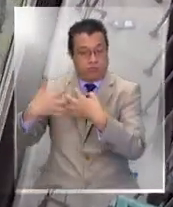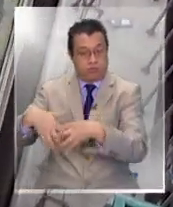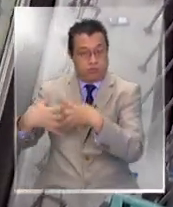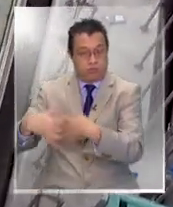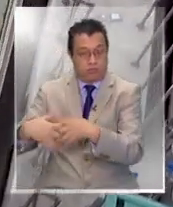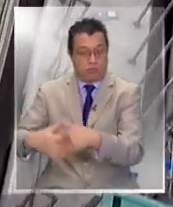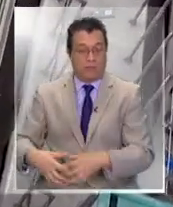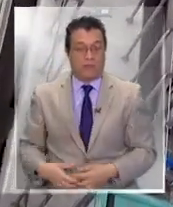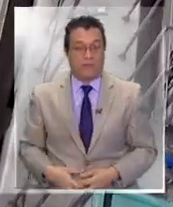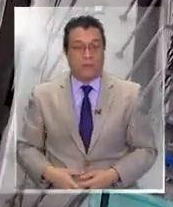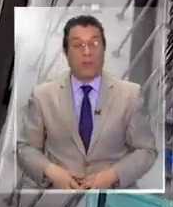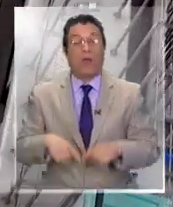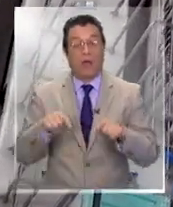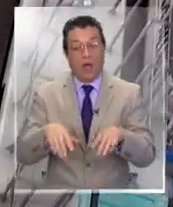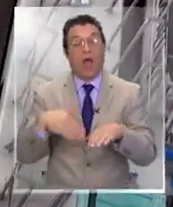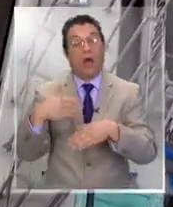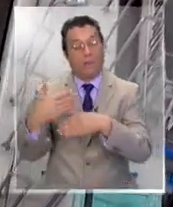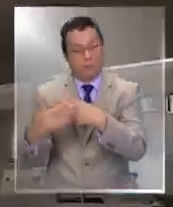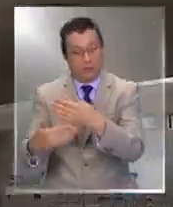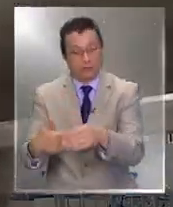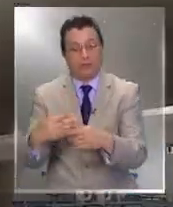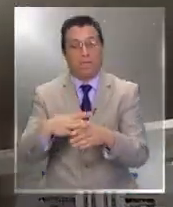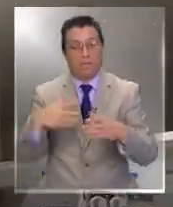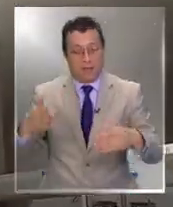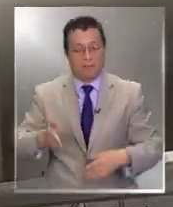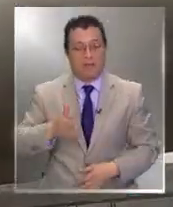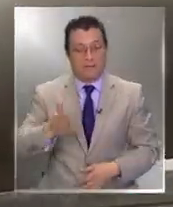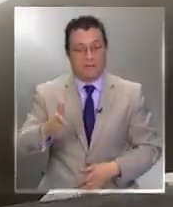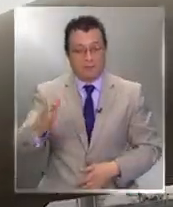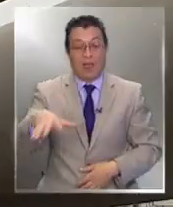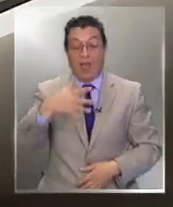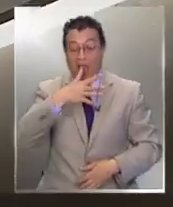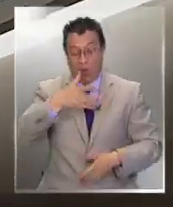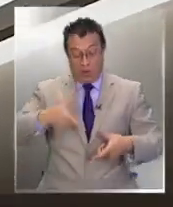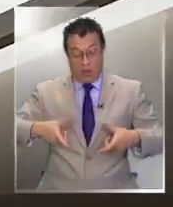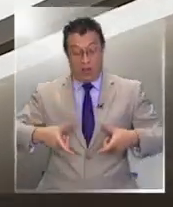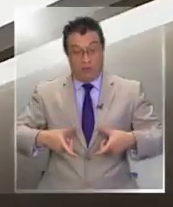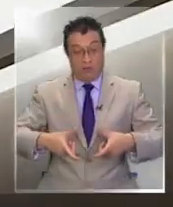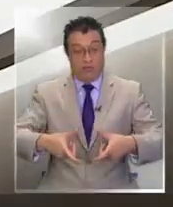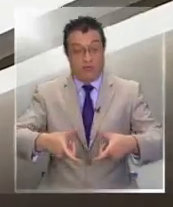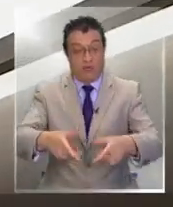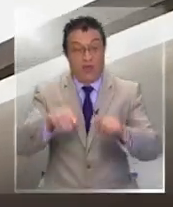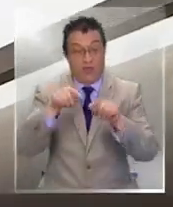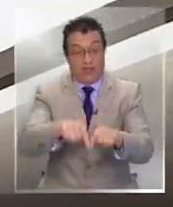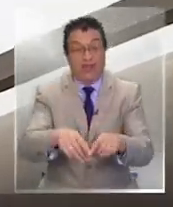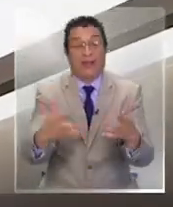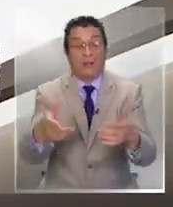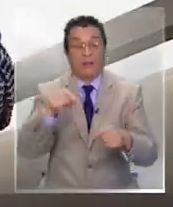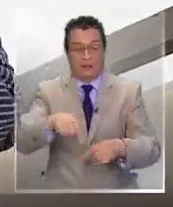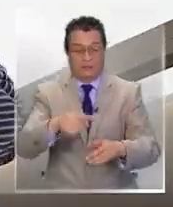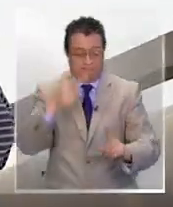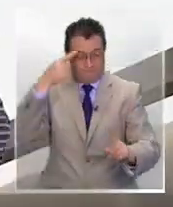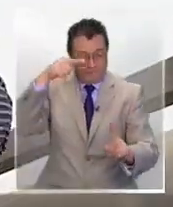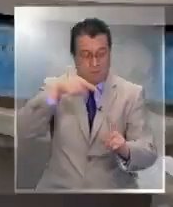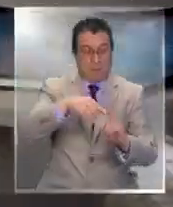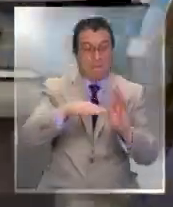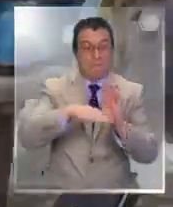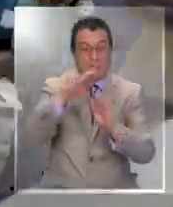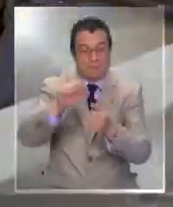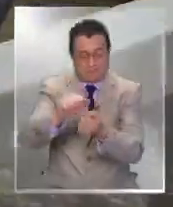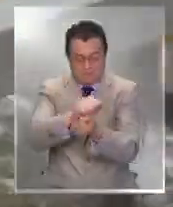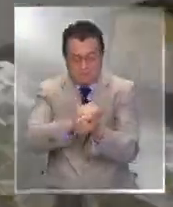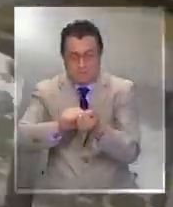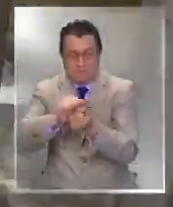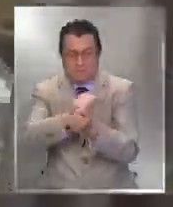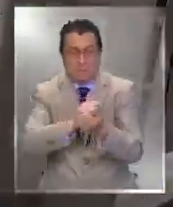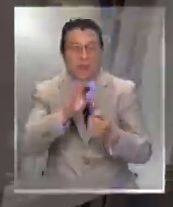Aquí estamos en otra parte del proceso, ¿no? Bueno, avanzamos un poco más por la línea de agua y aquí estamos llegando a lo que le llamamos el corazón del tratamiento de la